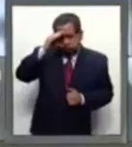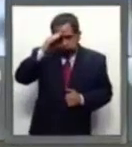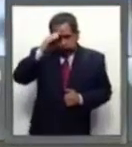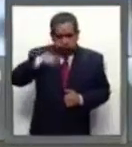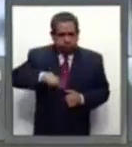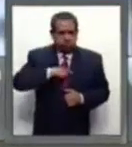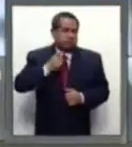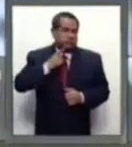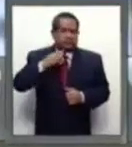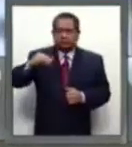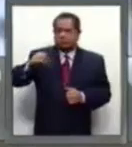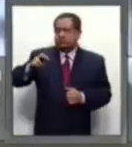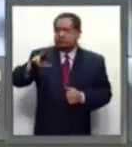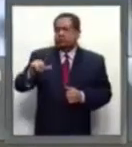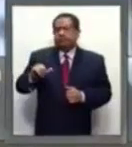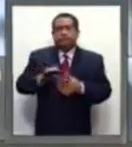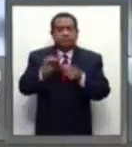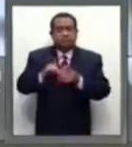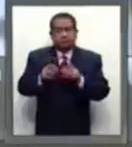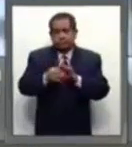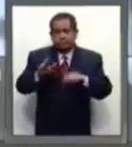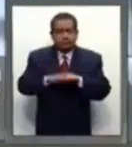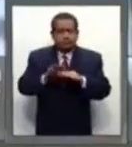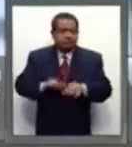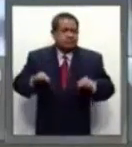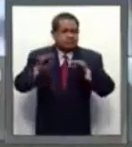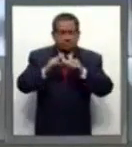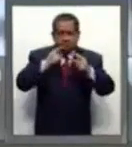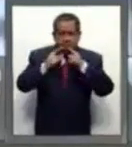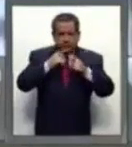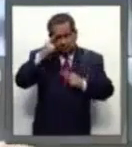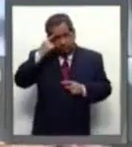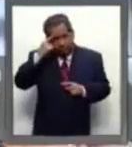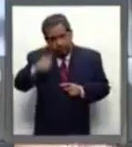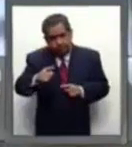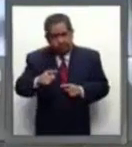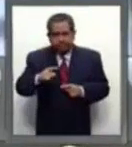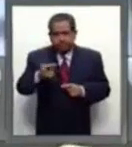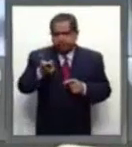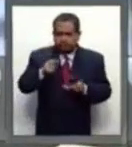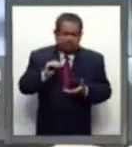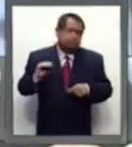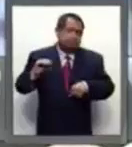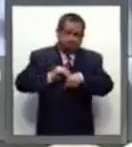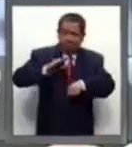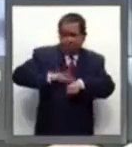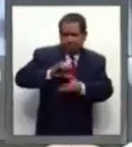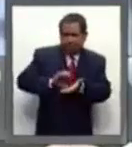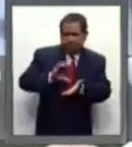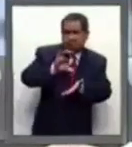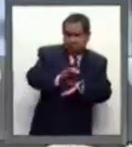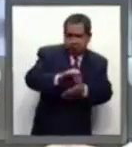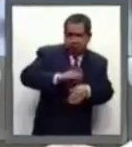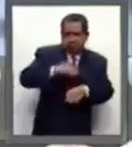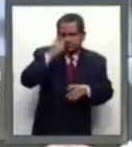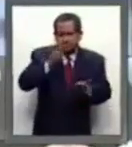los diputados de Morena, es necesario incrementar el monto de los recursos destinados a la instalación de los bebederos con la finalidad de lograr